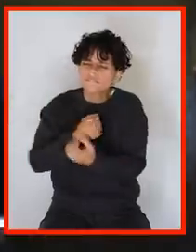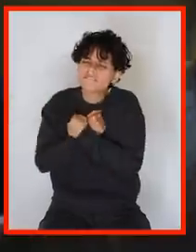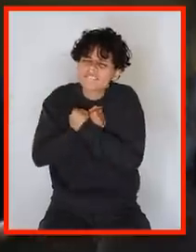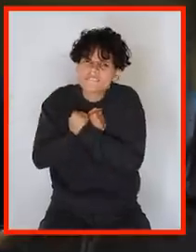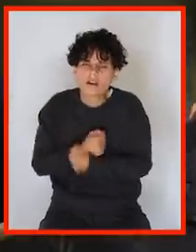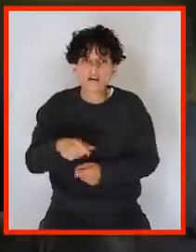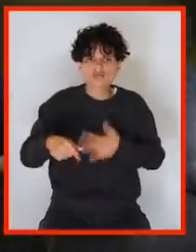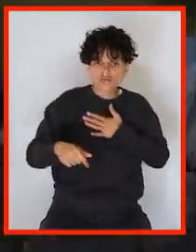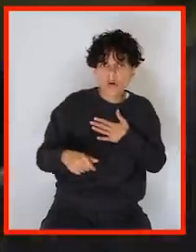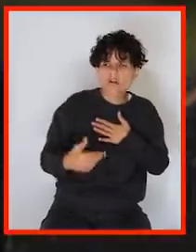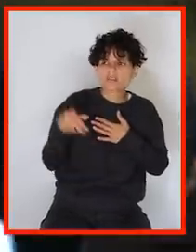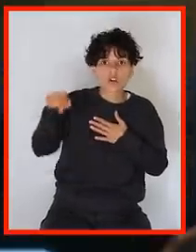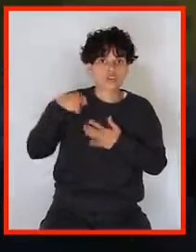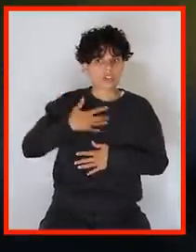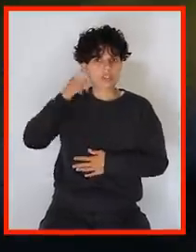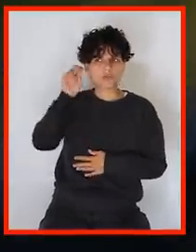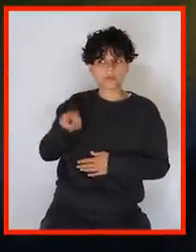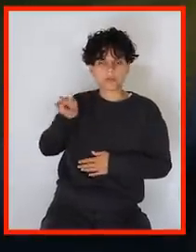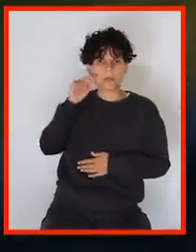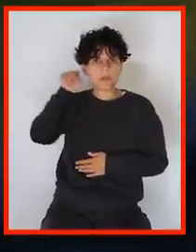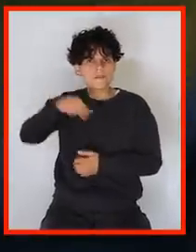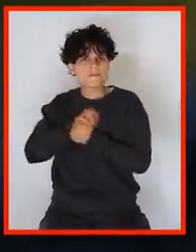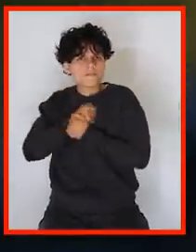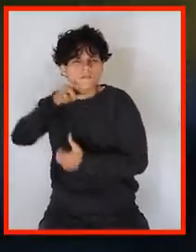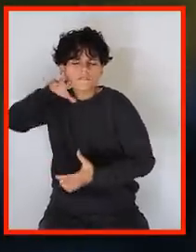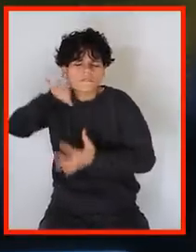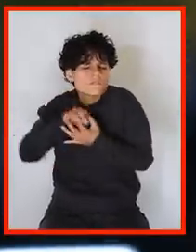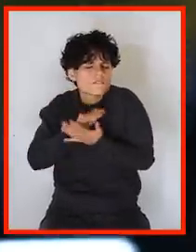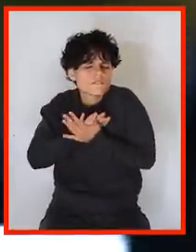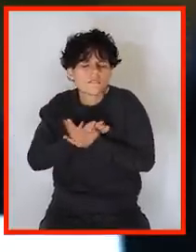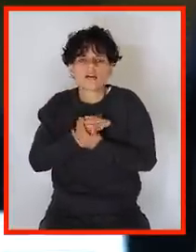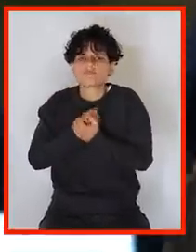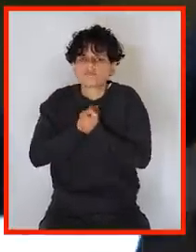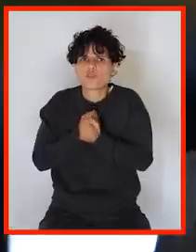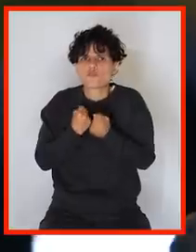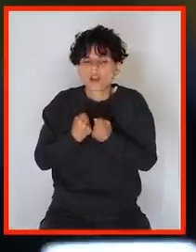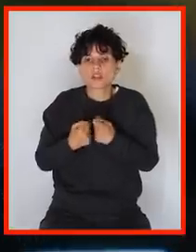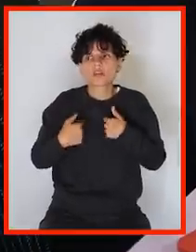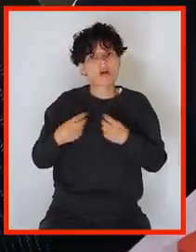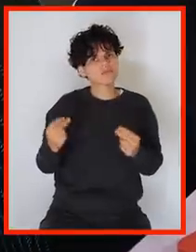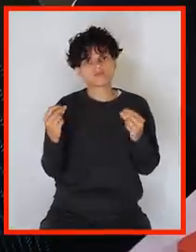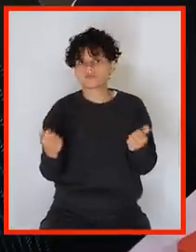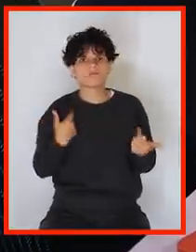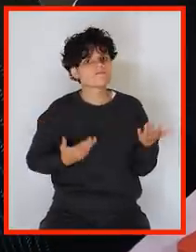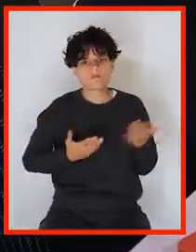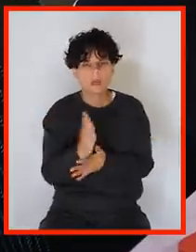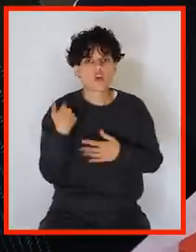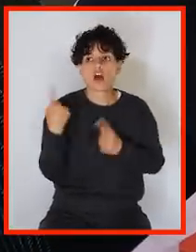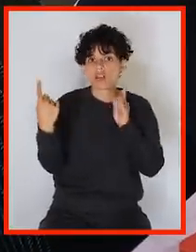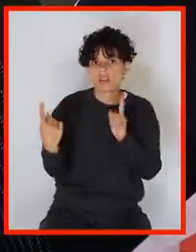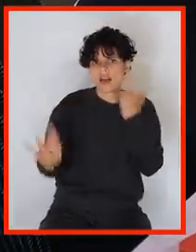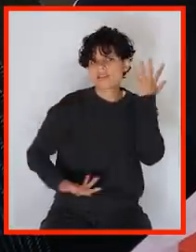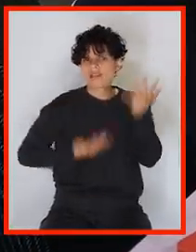que yo sentí que él amaba mucho la música. Y yo dije, hermano, a ver, démosle. y empezamos a cantarla juntos, hermano.